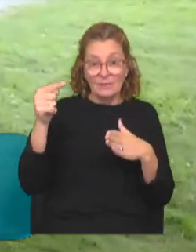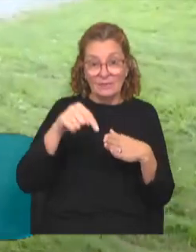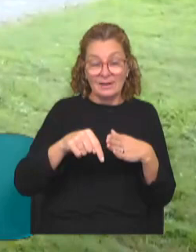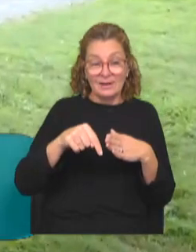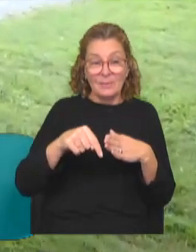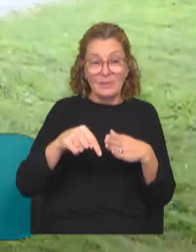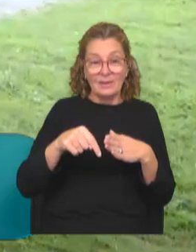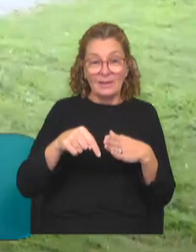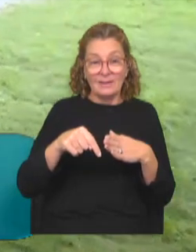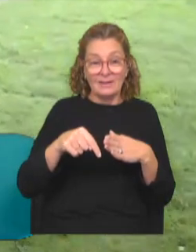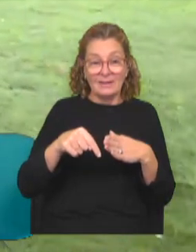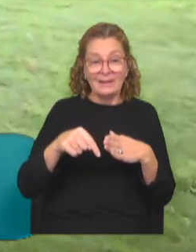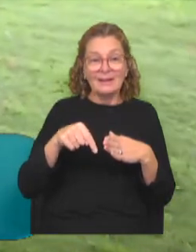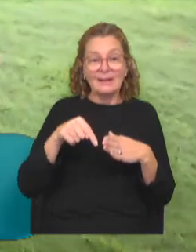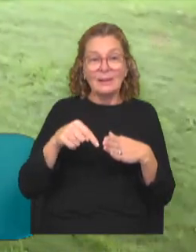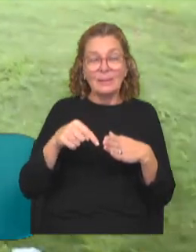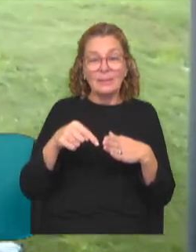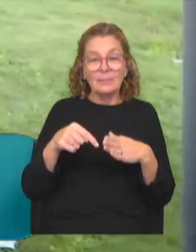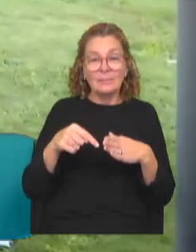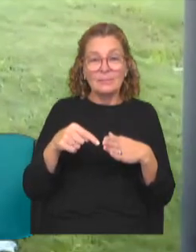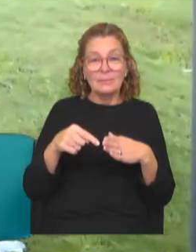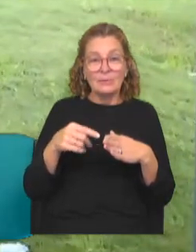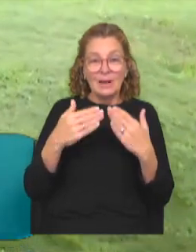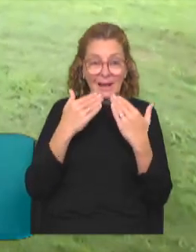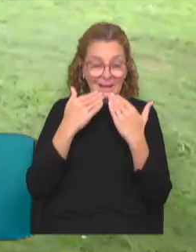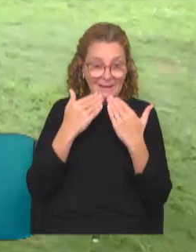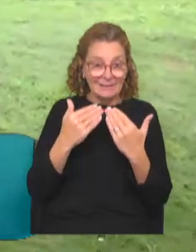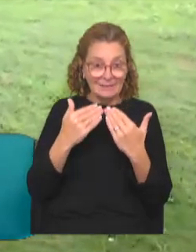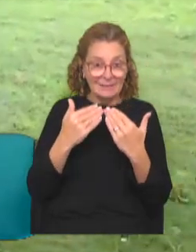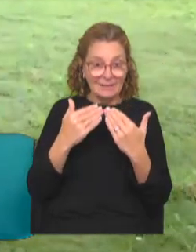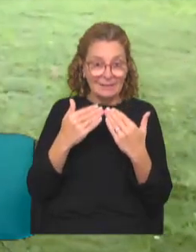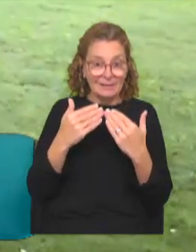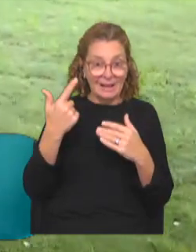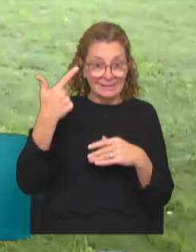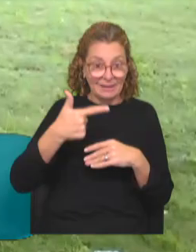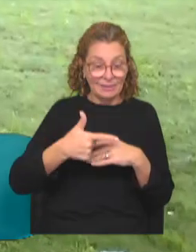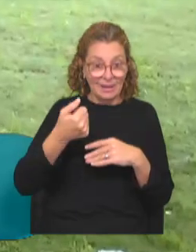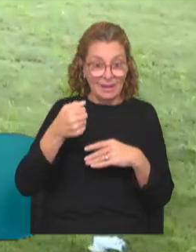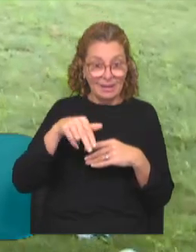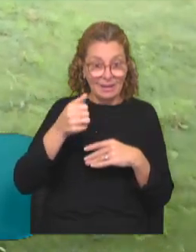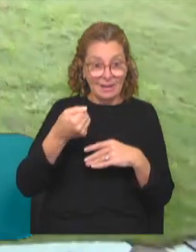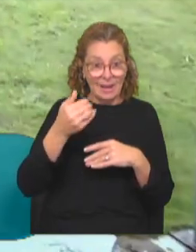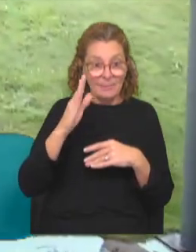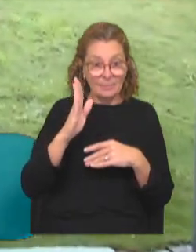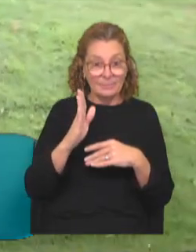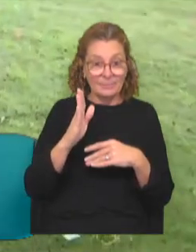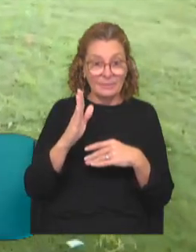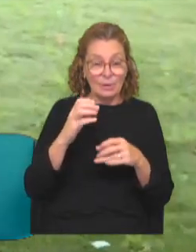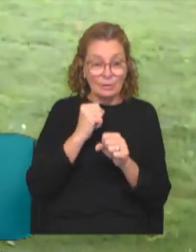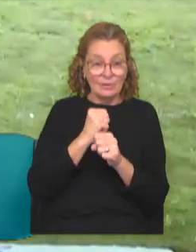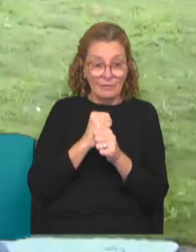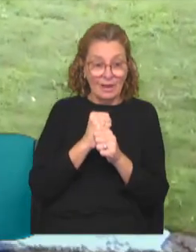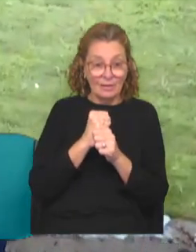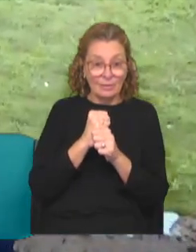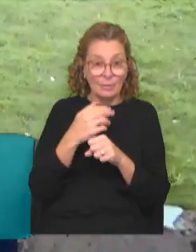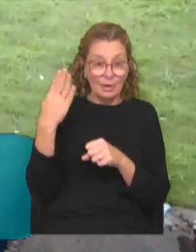la Rambla, acá de Ejido. Voy a agradecer a la estación de servicio ANCAP que está acá, a sus empleadas y a